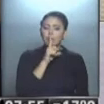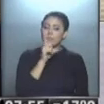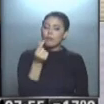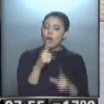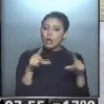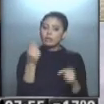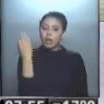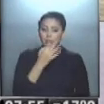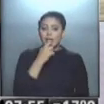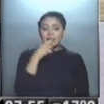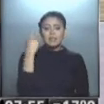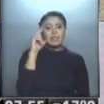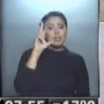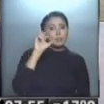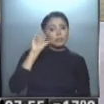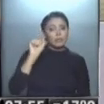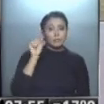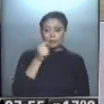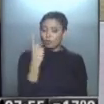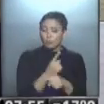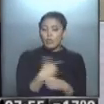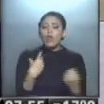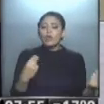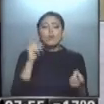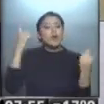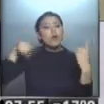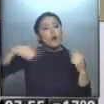no puede pagar los 3,50 pesos, ¿cómo hace